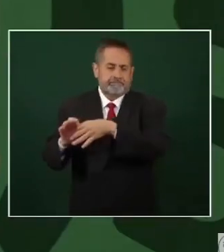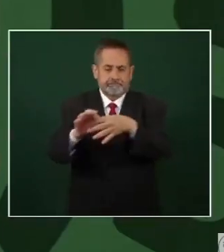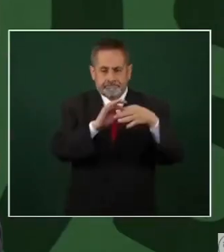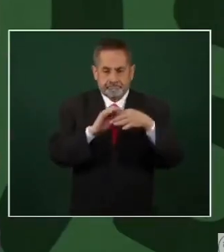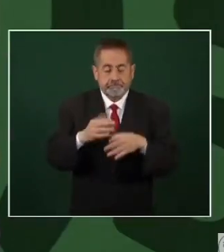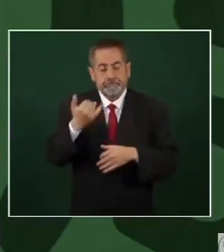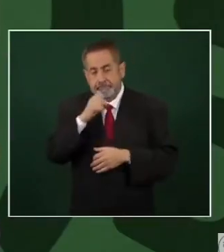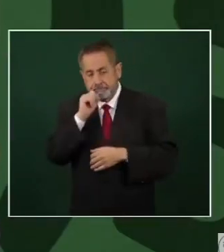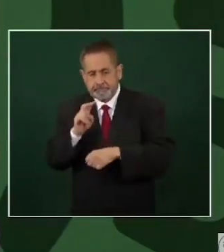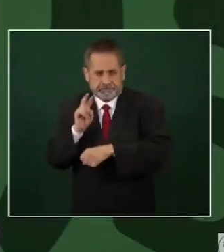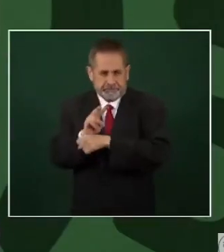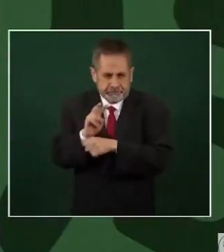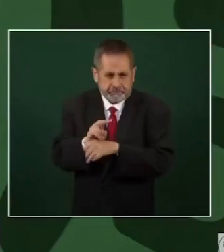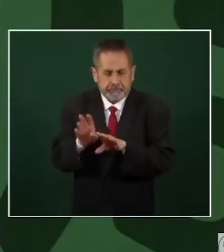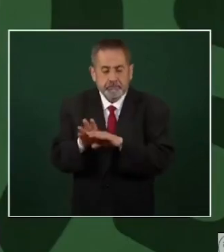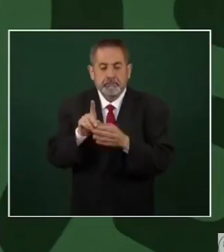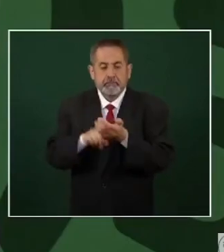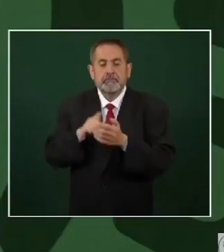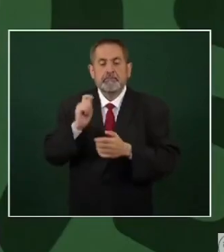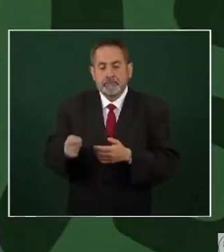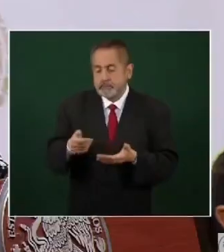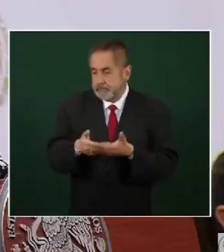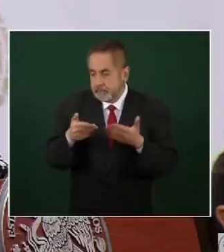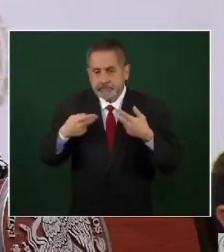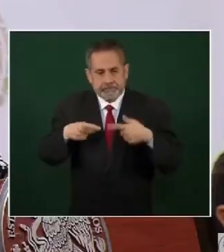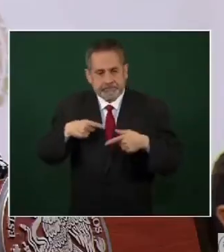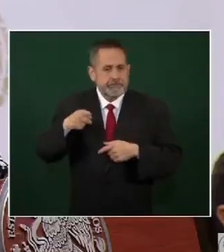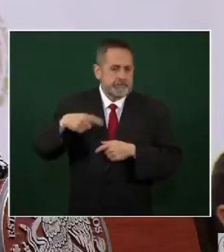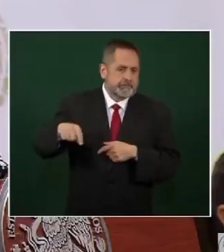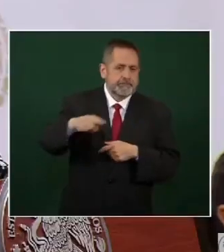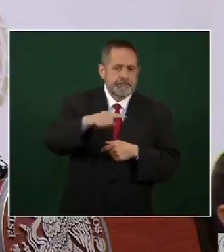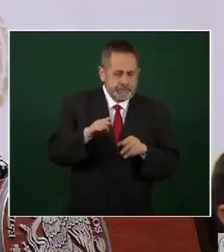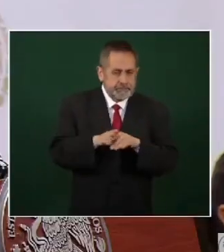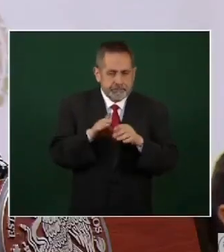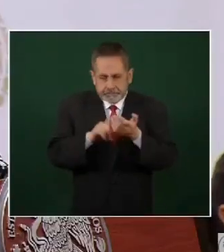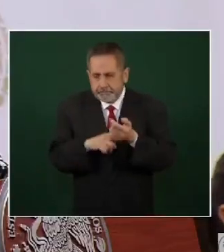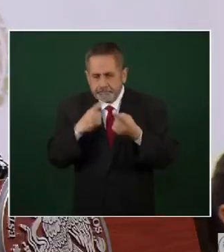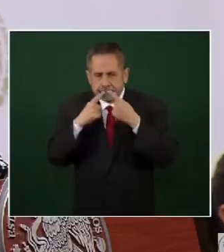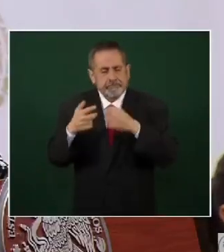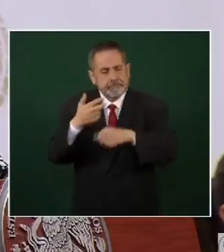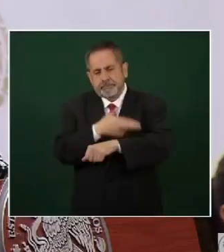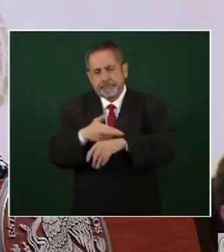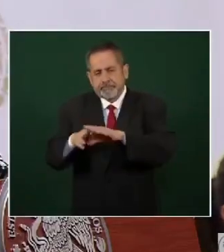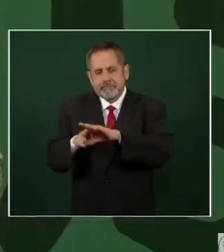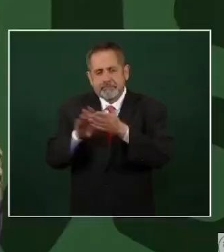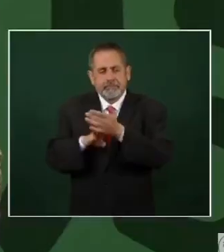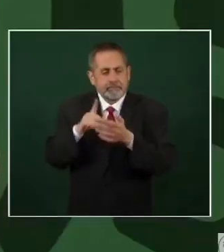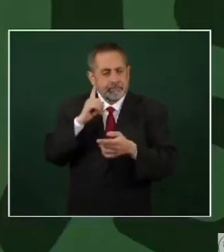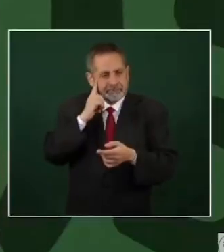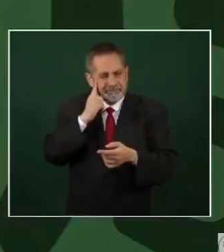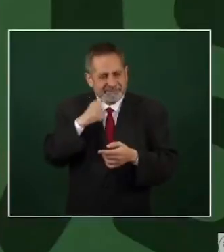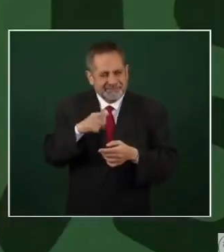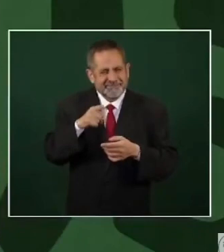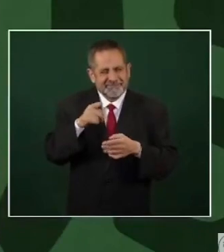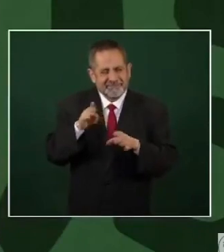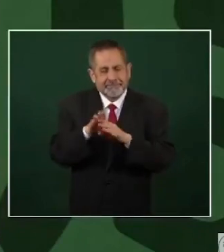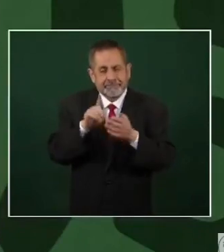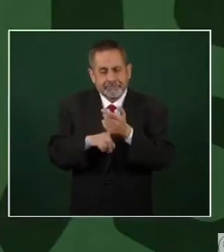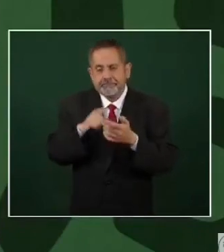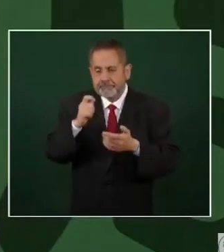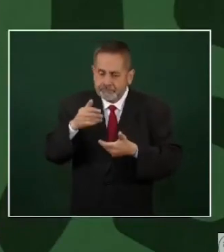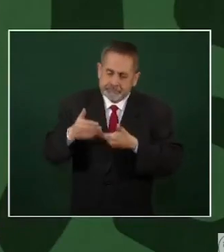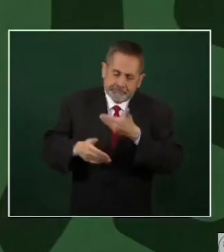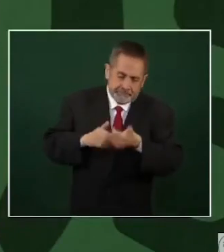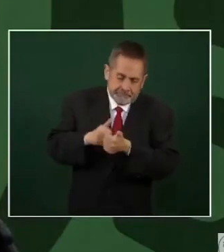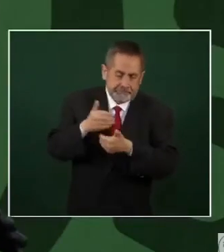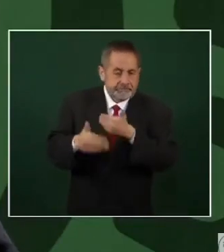supervisión estrecha sobre lo que hace este personal, sobre las operaciones que realiza, sobre lo que va